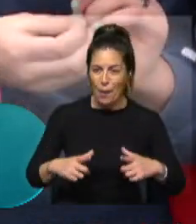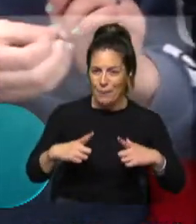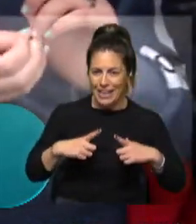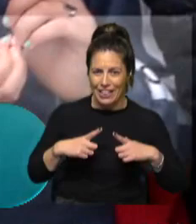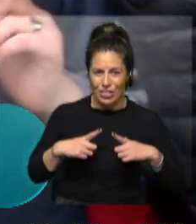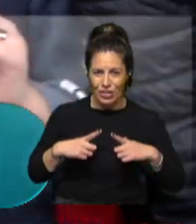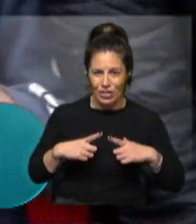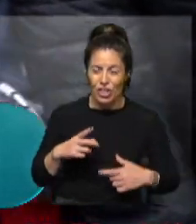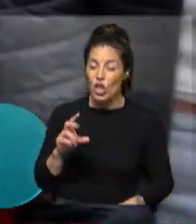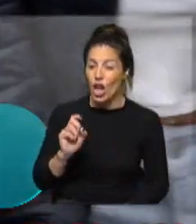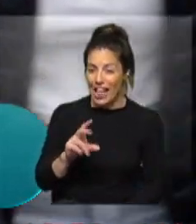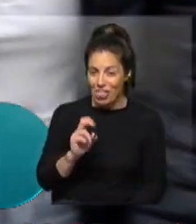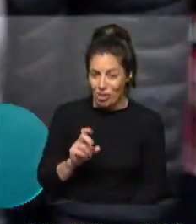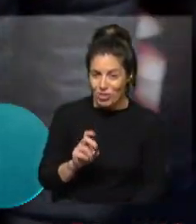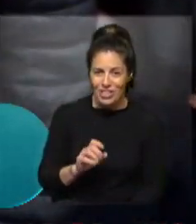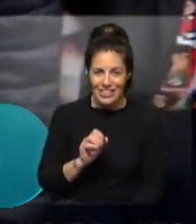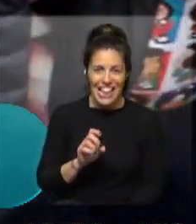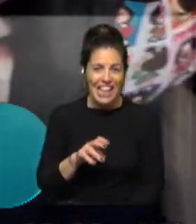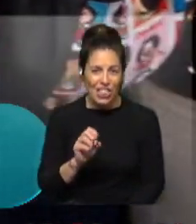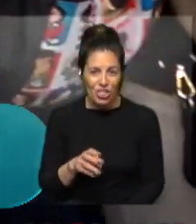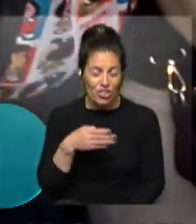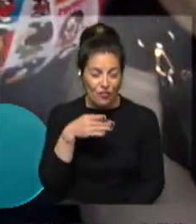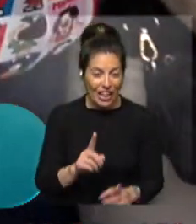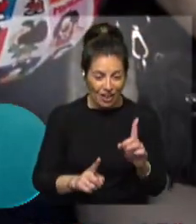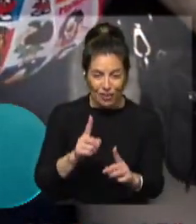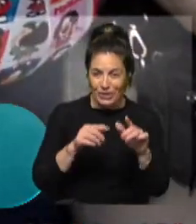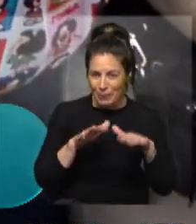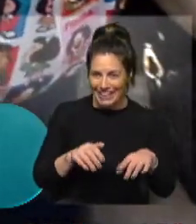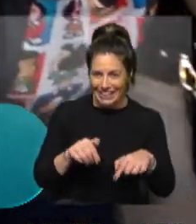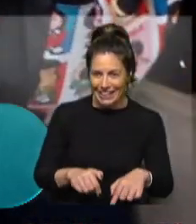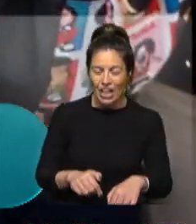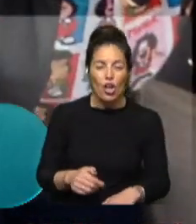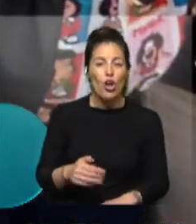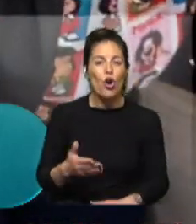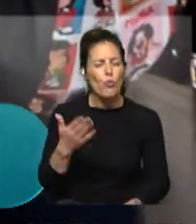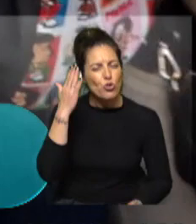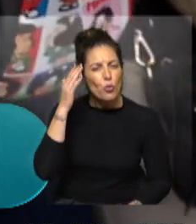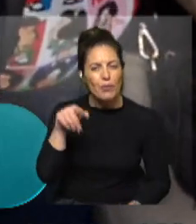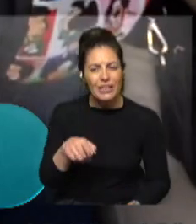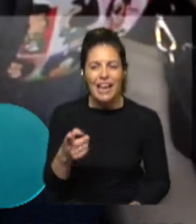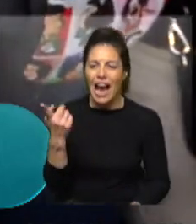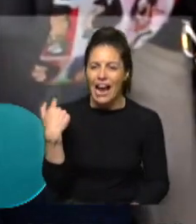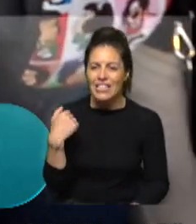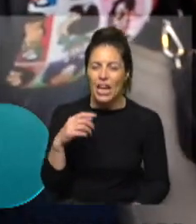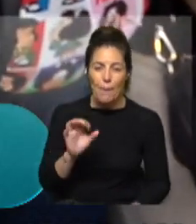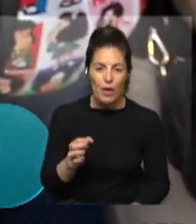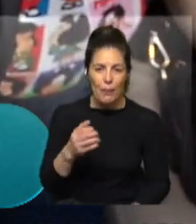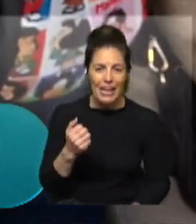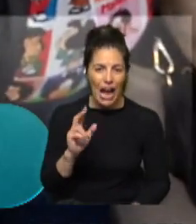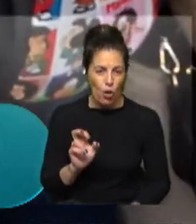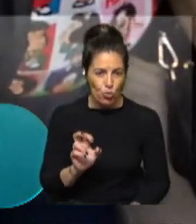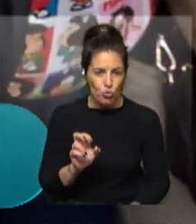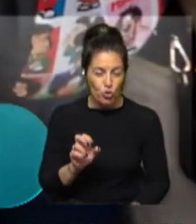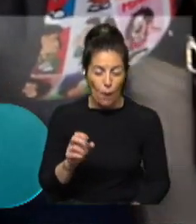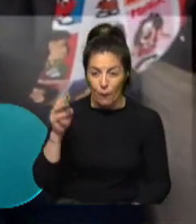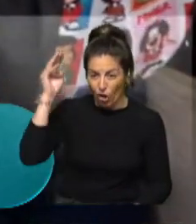12, imagínate. ¿Usted de las 12? Yo desde las 12, fui a la facultad y me quedé acá. ¿Cómo te enteraste que iban a estar los chicos acá? Ayer por la hermana de Agus, por Instagram.